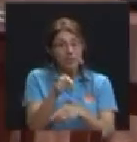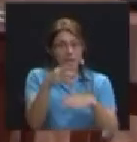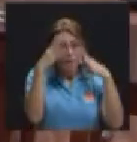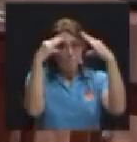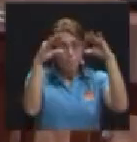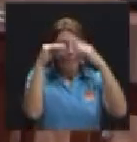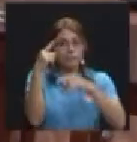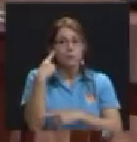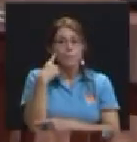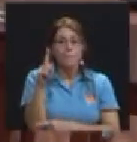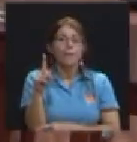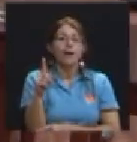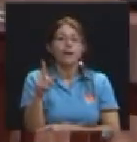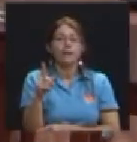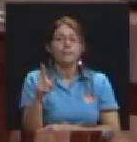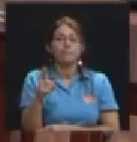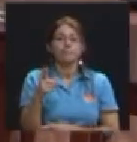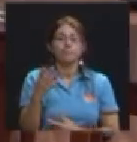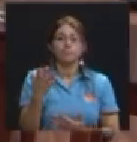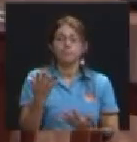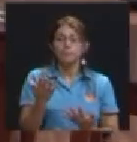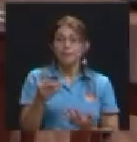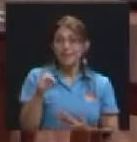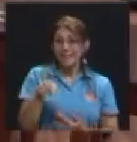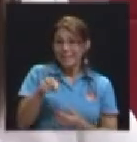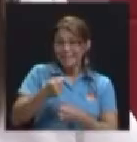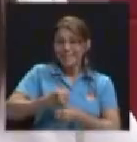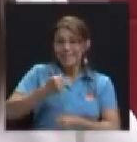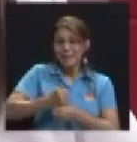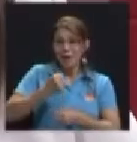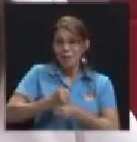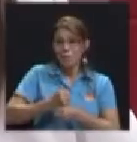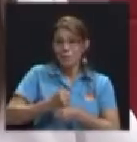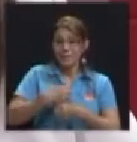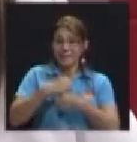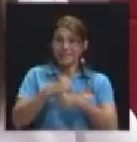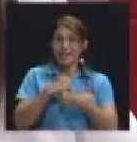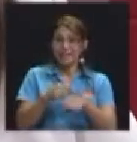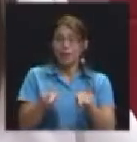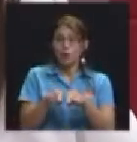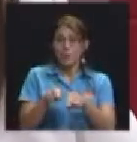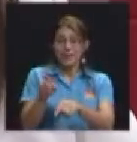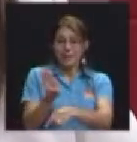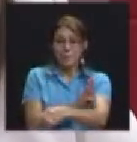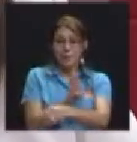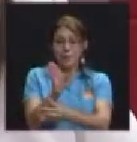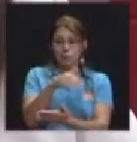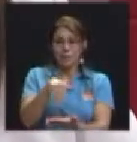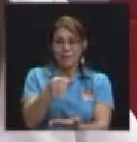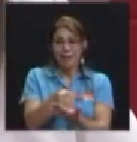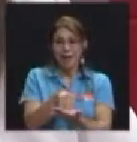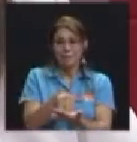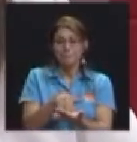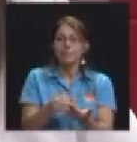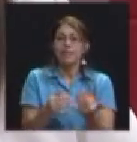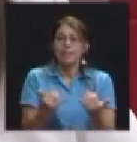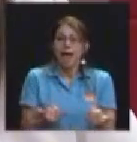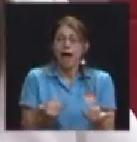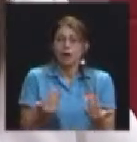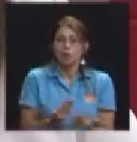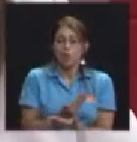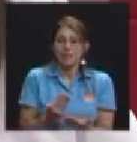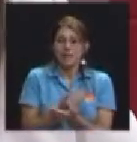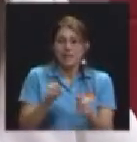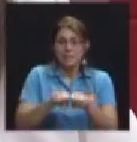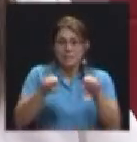información es que en este trabajo que también está haciendo el Banco Central de actualizar lo que es el sistema de